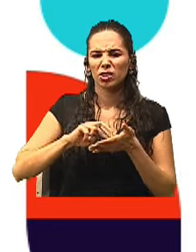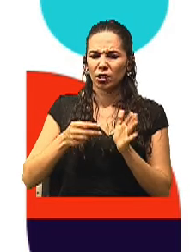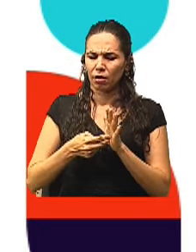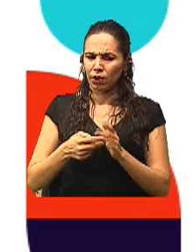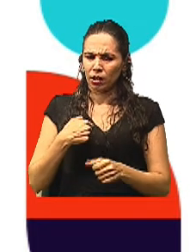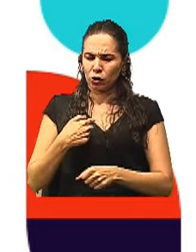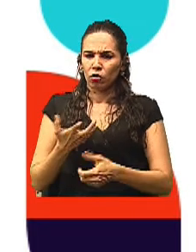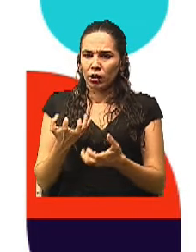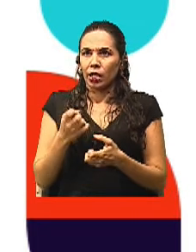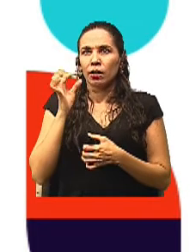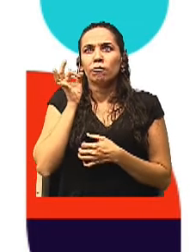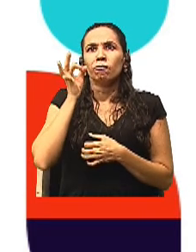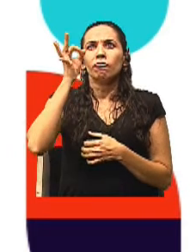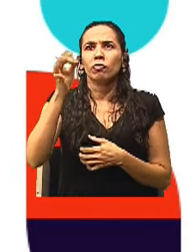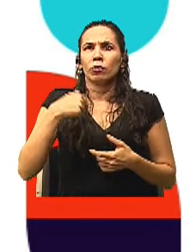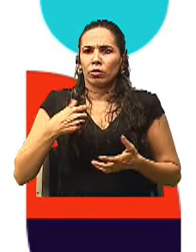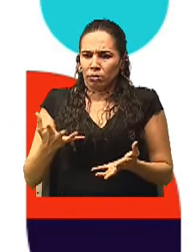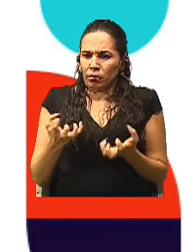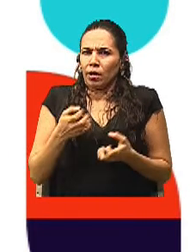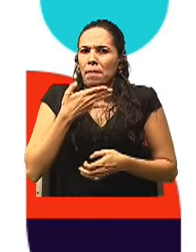vida.